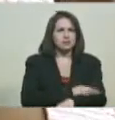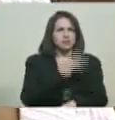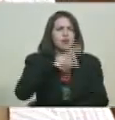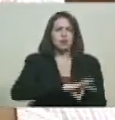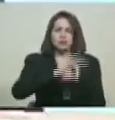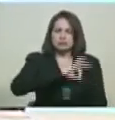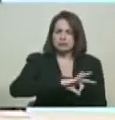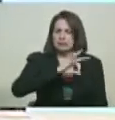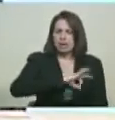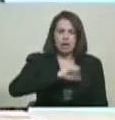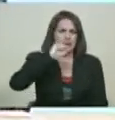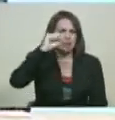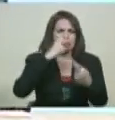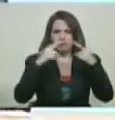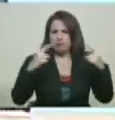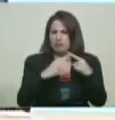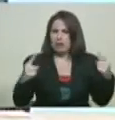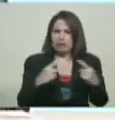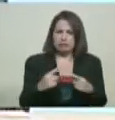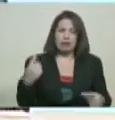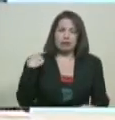que existen hoy por hoy